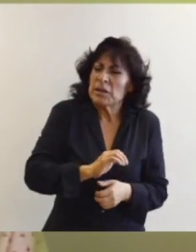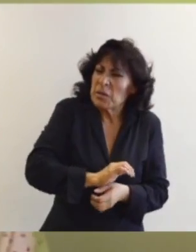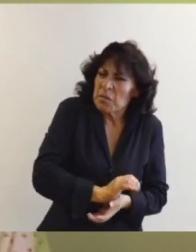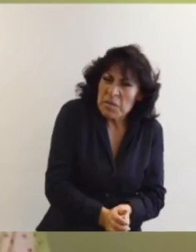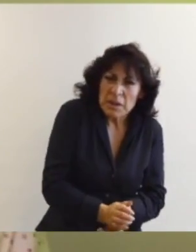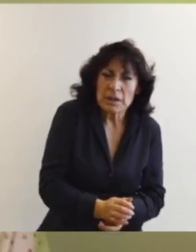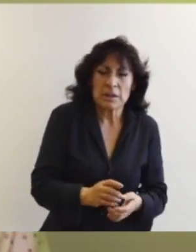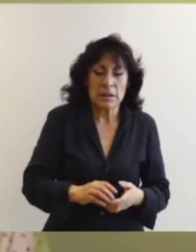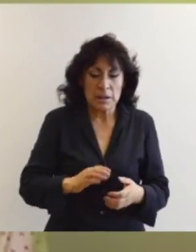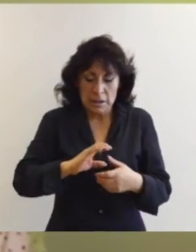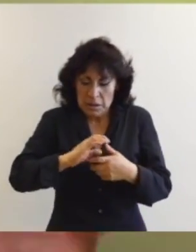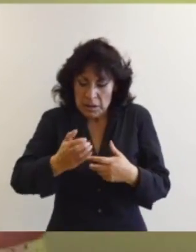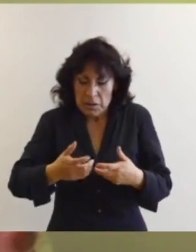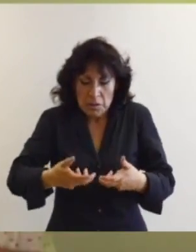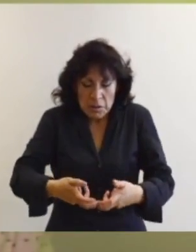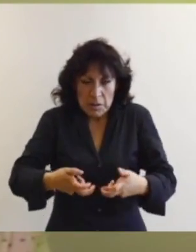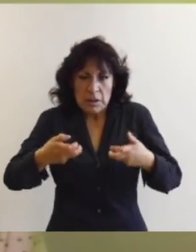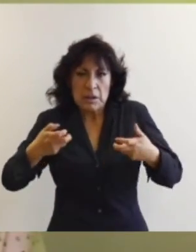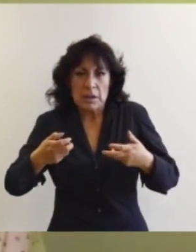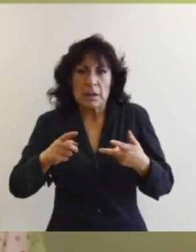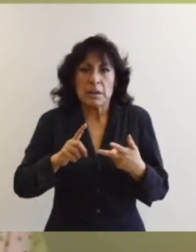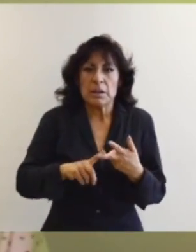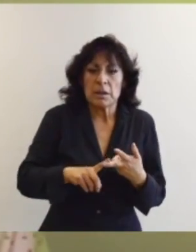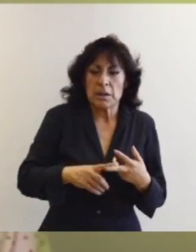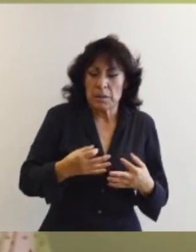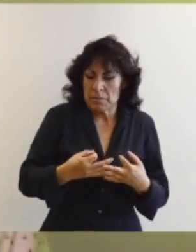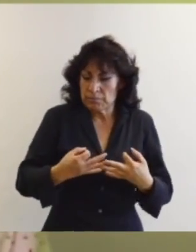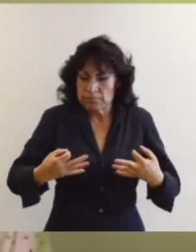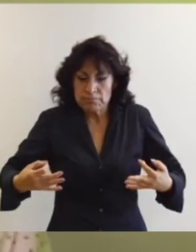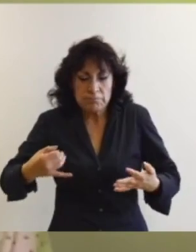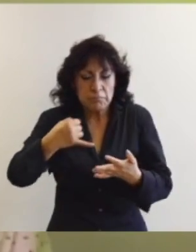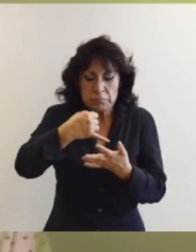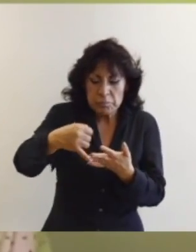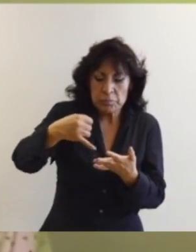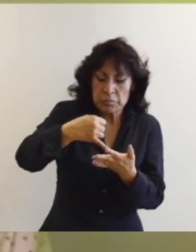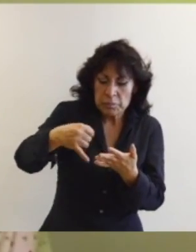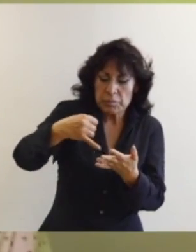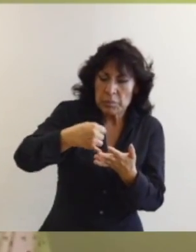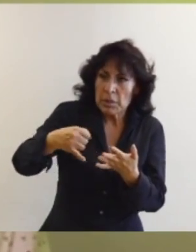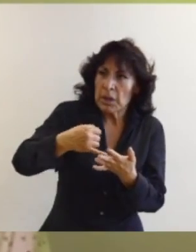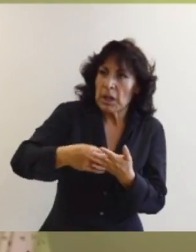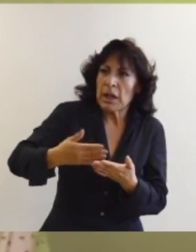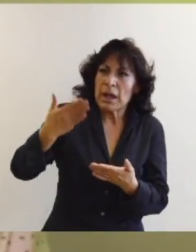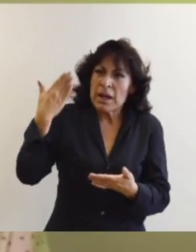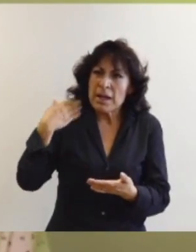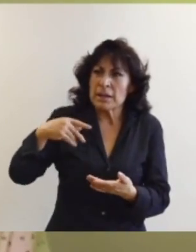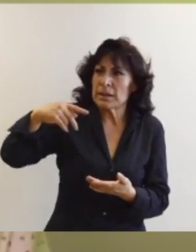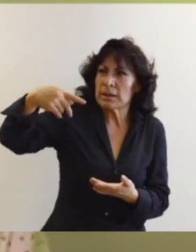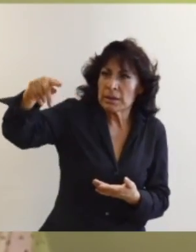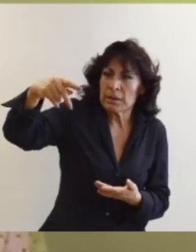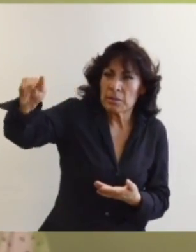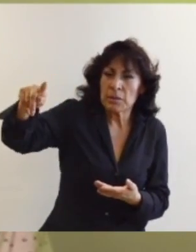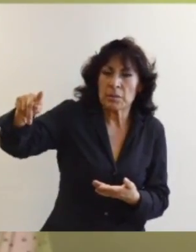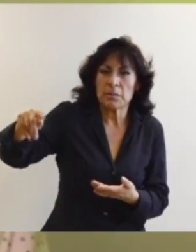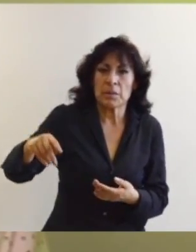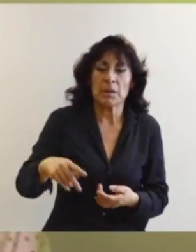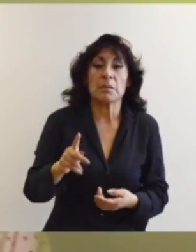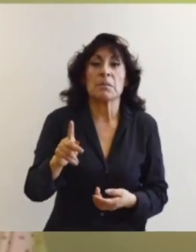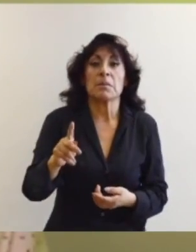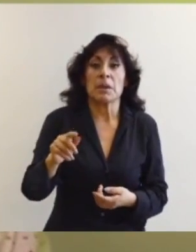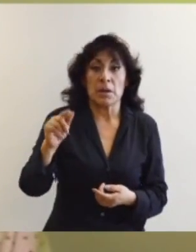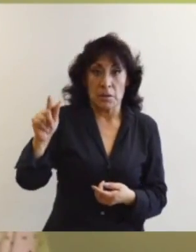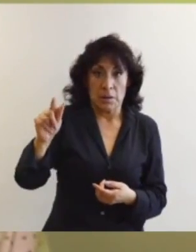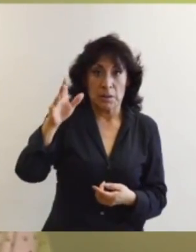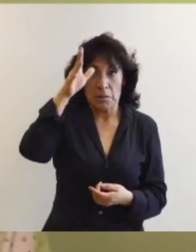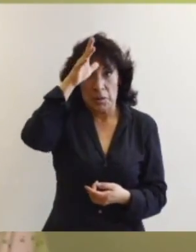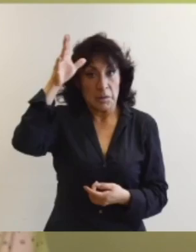lo humillan, saquean sus tesoros, lo enganchan a labrar las tierras que eran suyas,